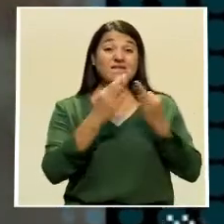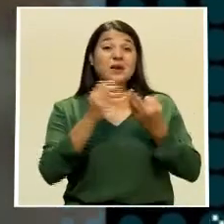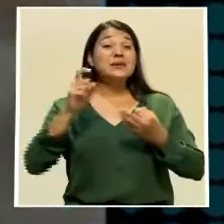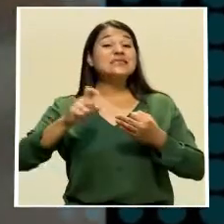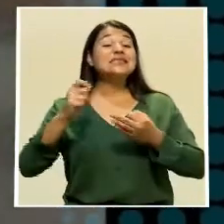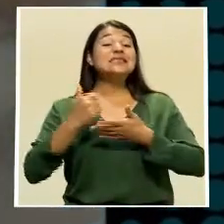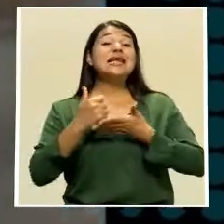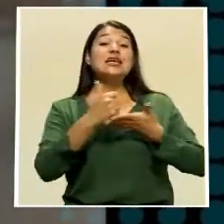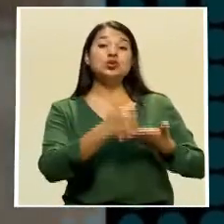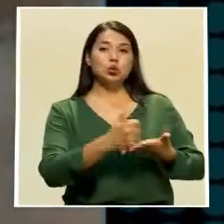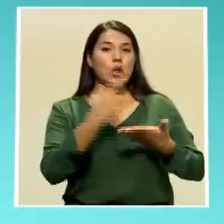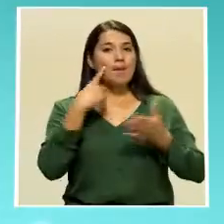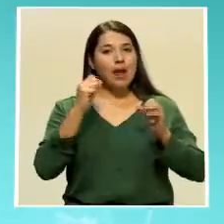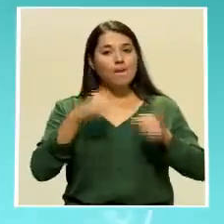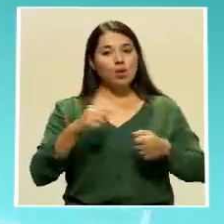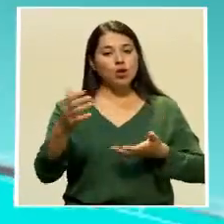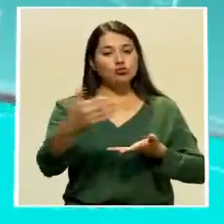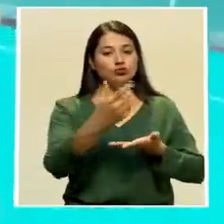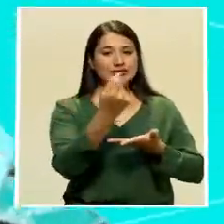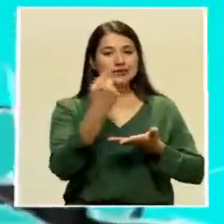seres queridos.